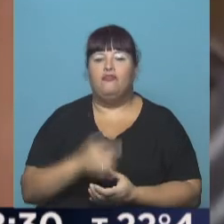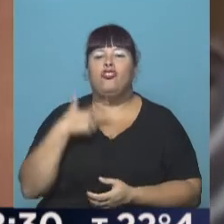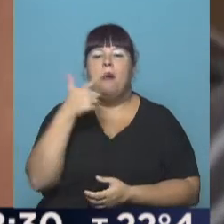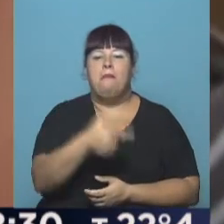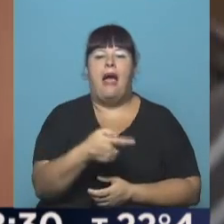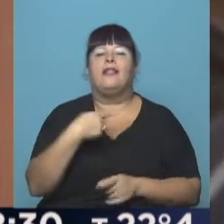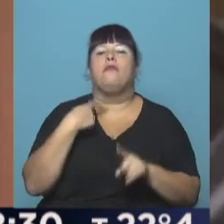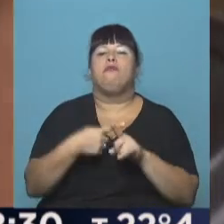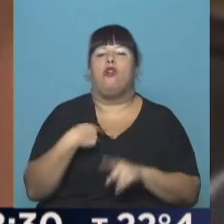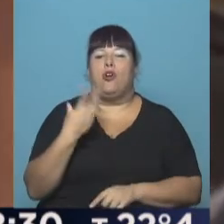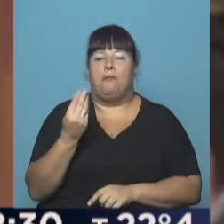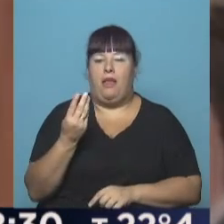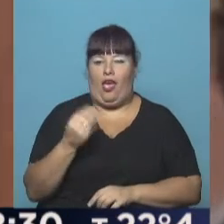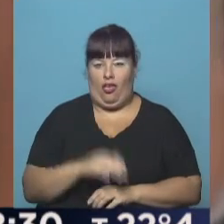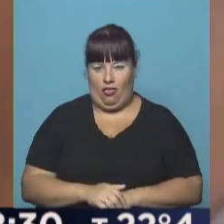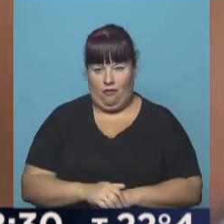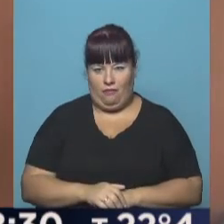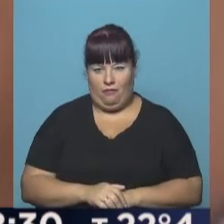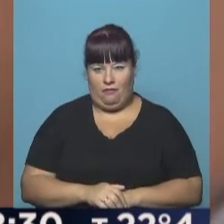maté por miedo.